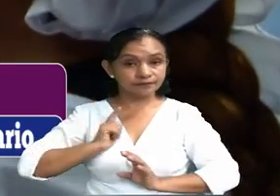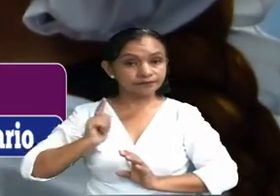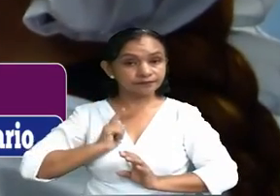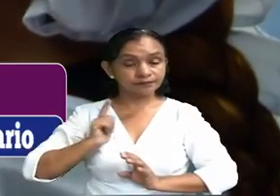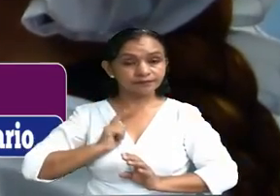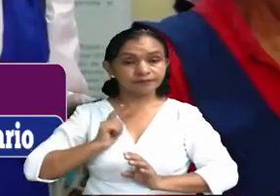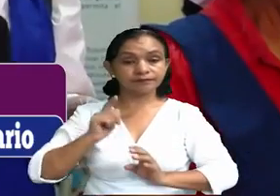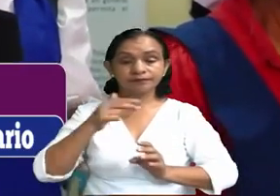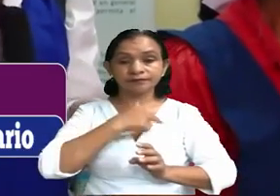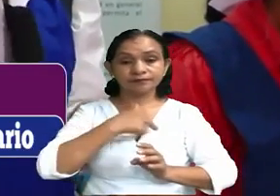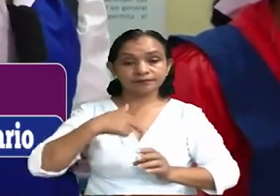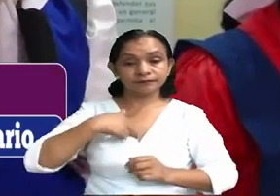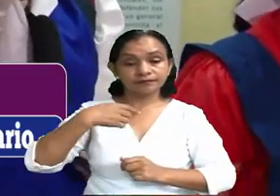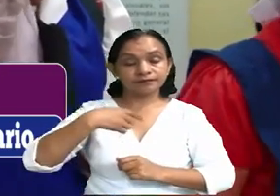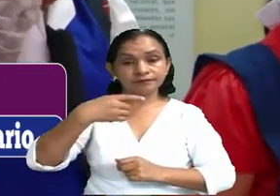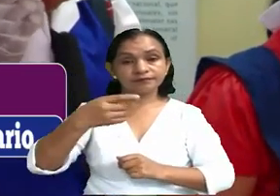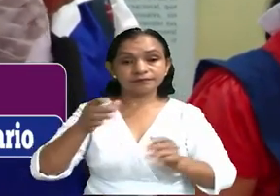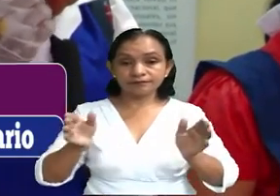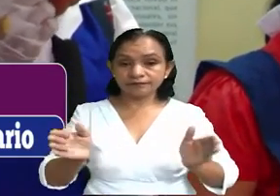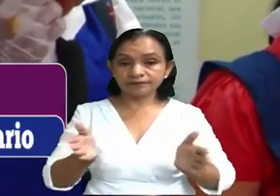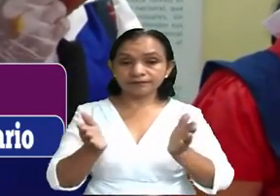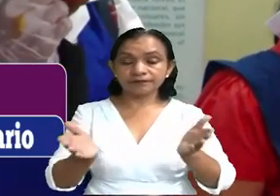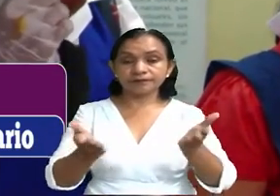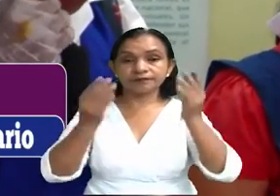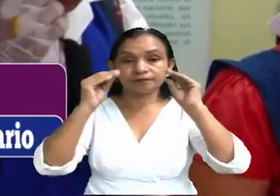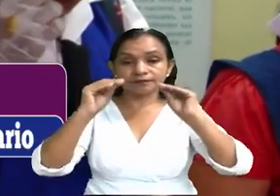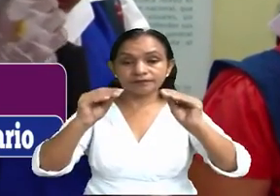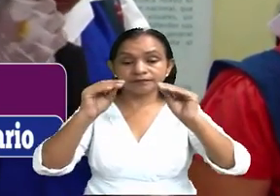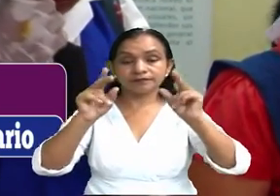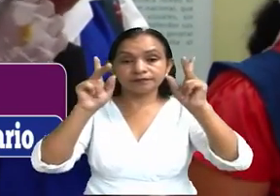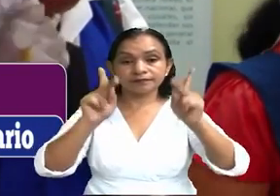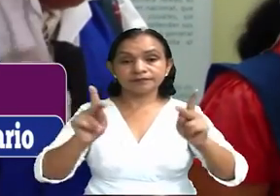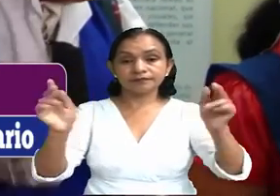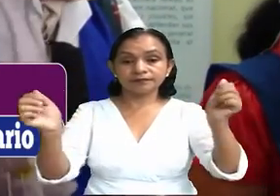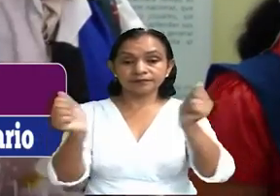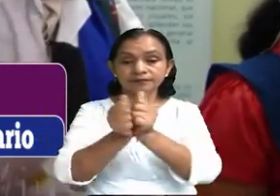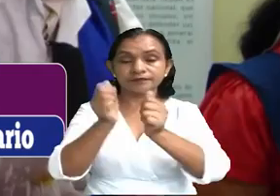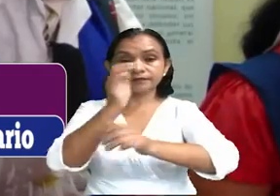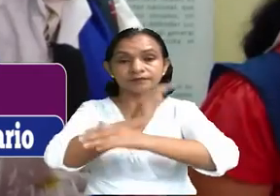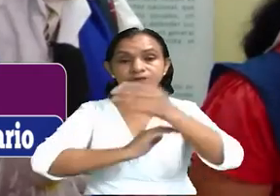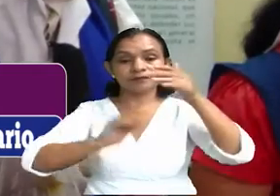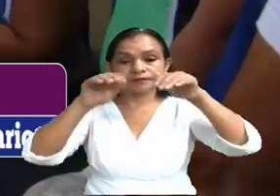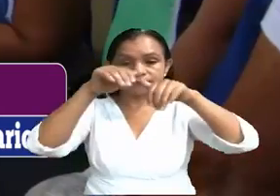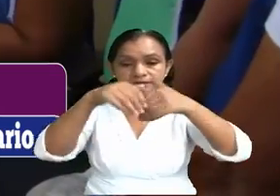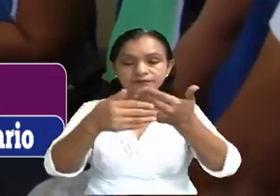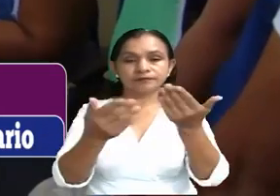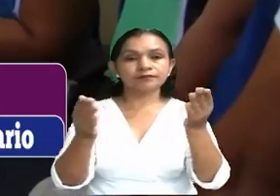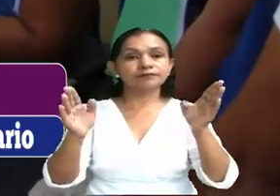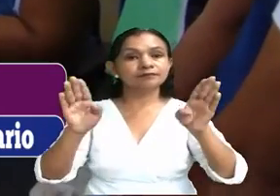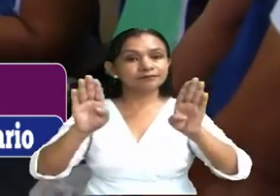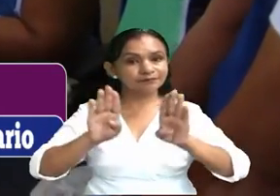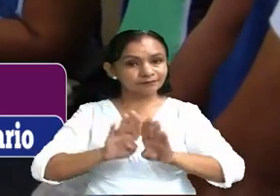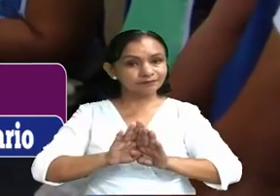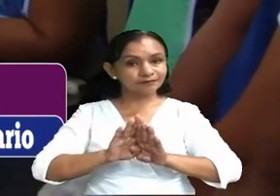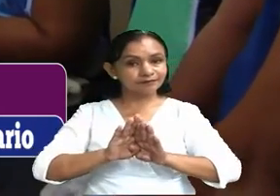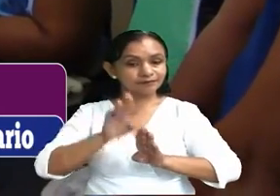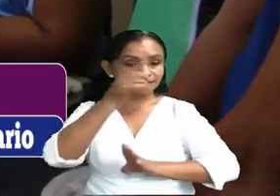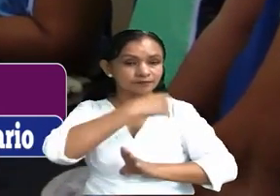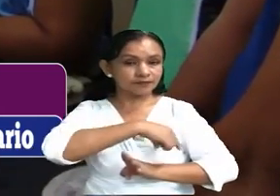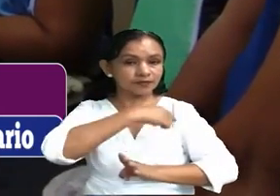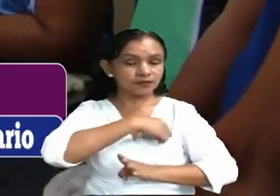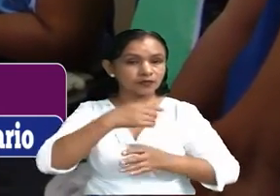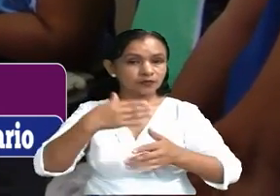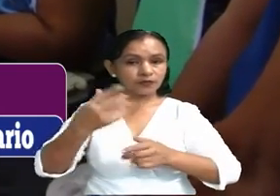de su quehacer, el promover la educación de las personas con discapacidad en las aulas regulares. Claro, lo individual. A veces, ya cuando